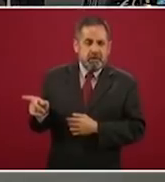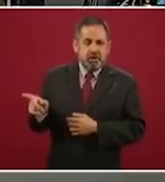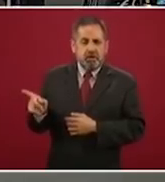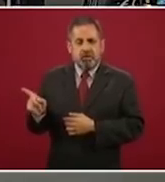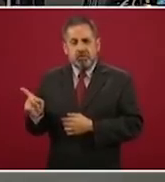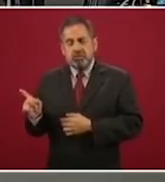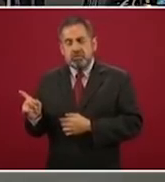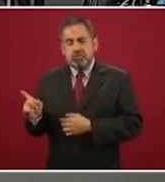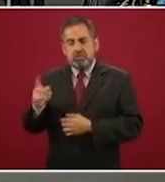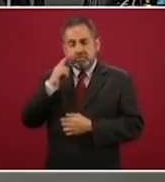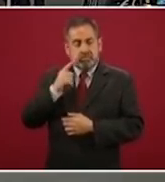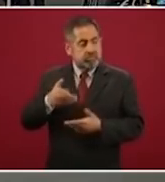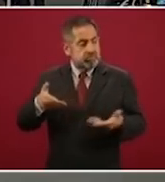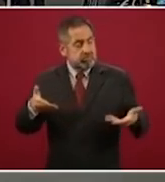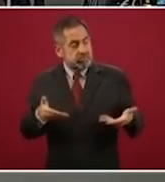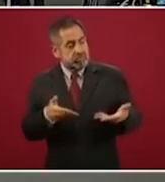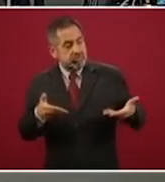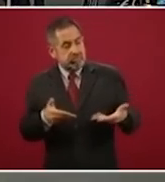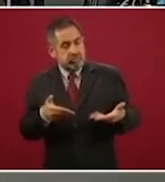presentar a cada uno de los